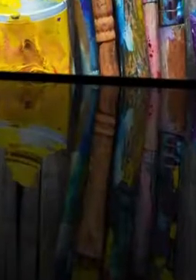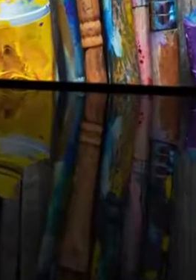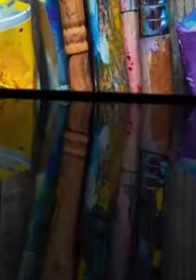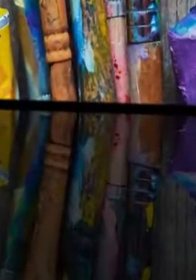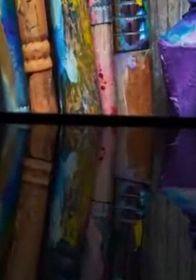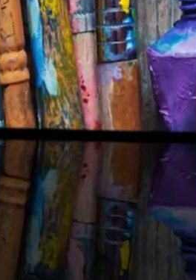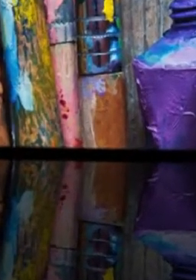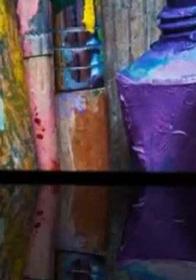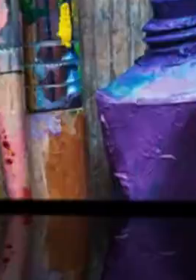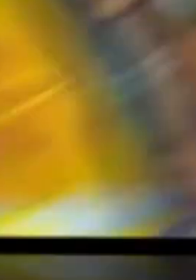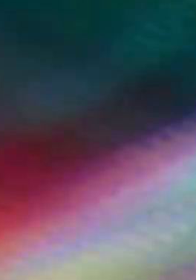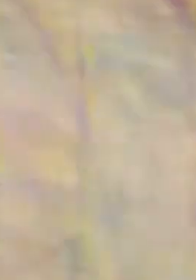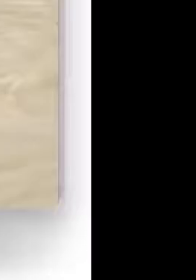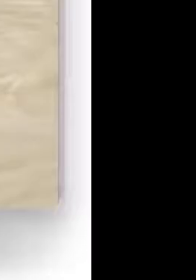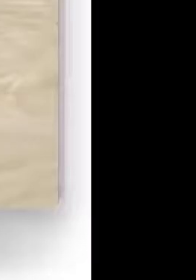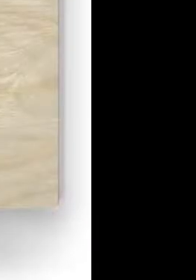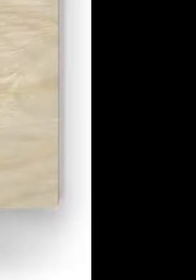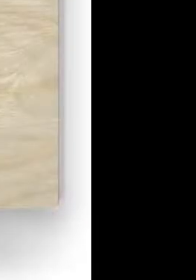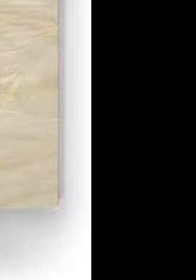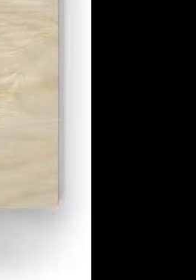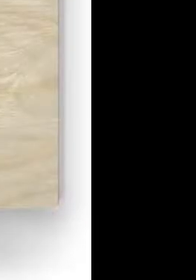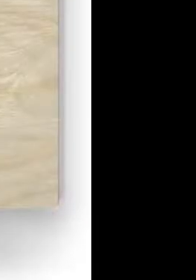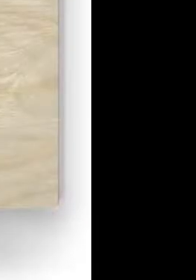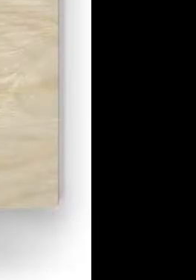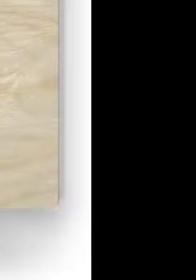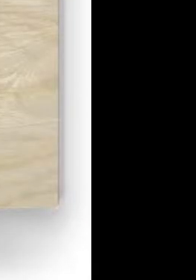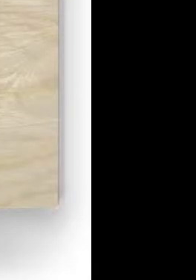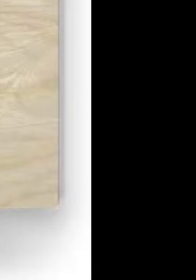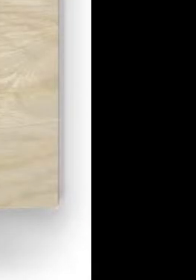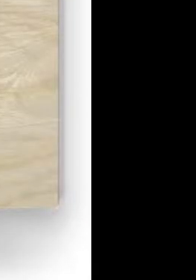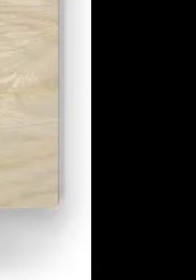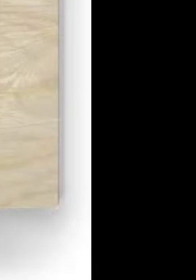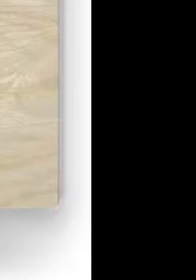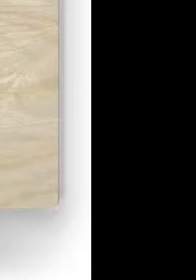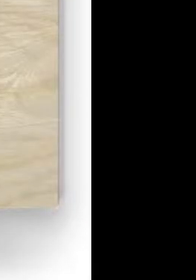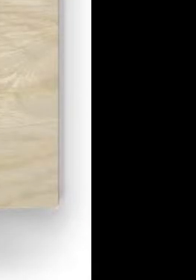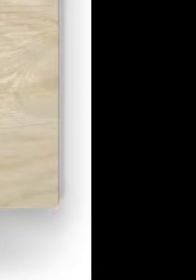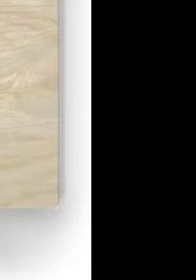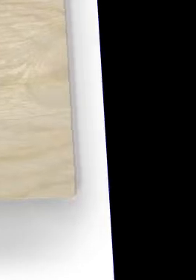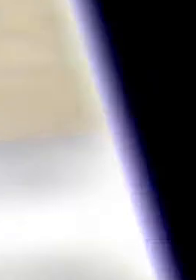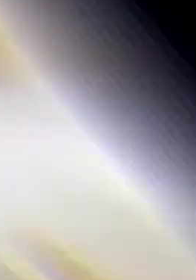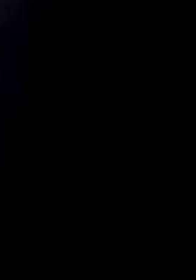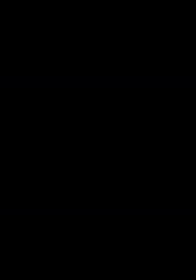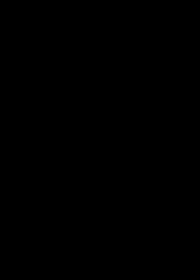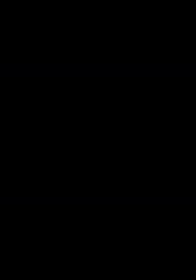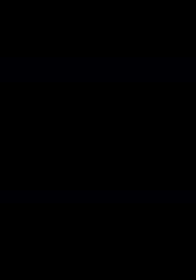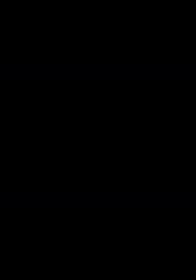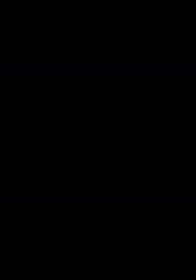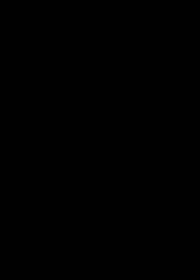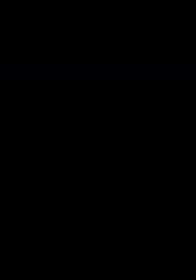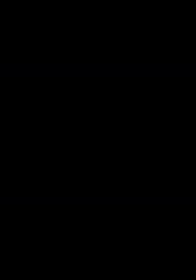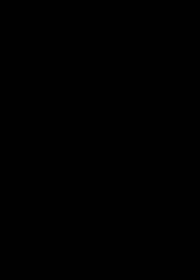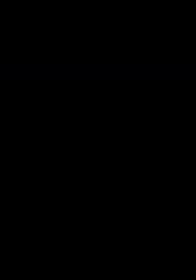programa Aprende en Casa. Los artistas suelen encontrar su inspiración de diversas